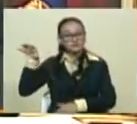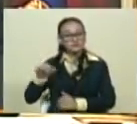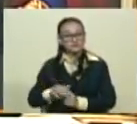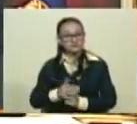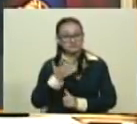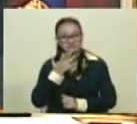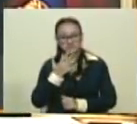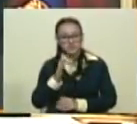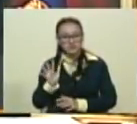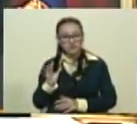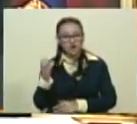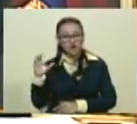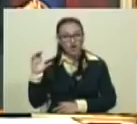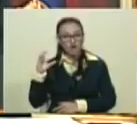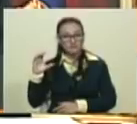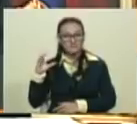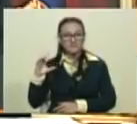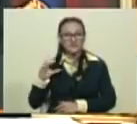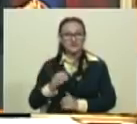por ejemplo, Colombia.